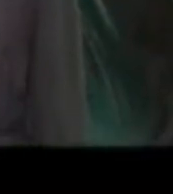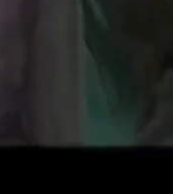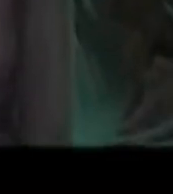piezas